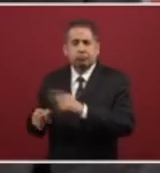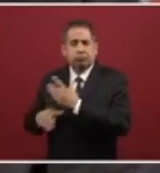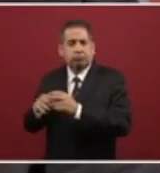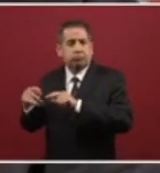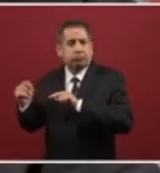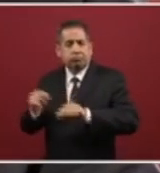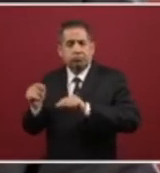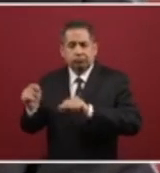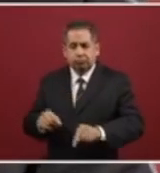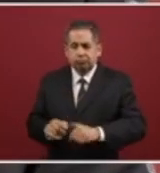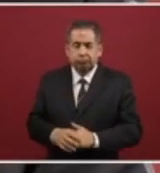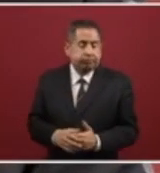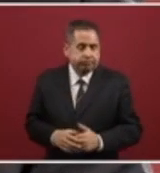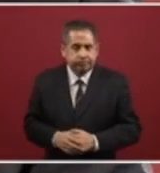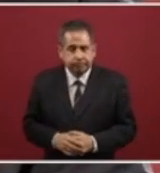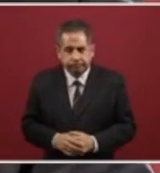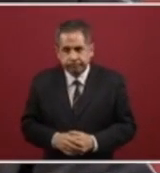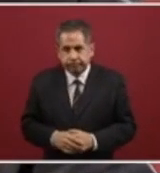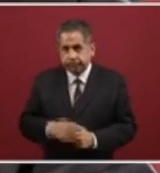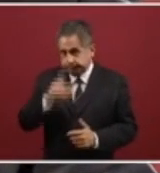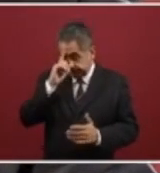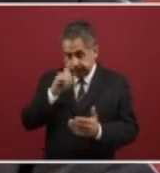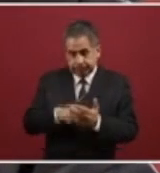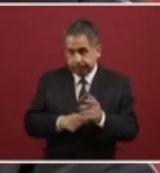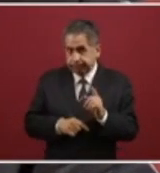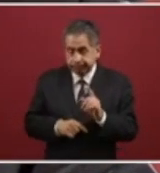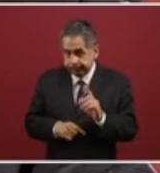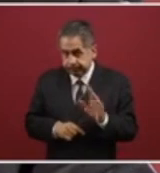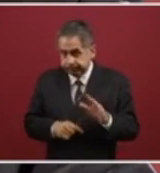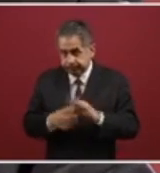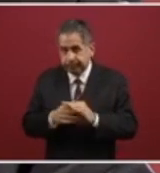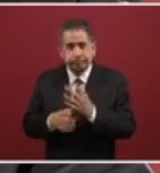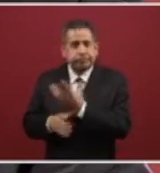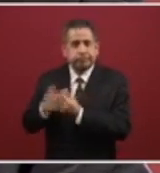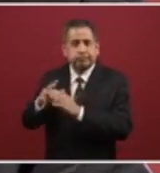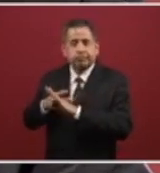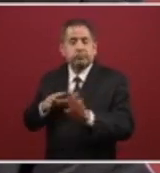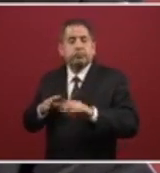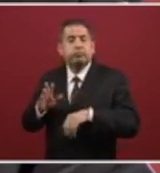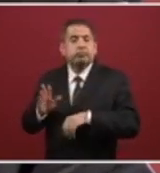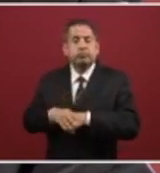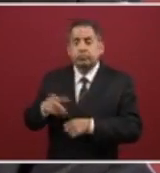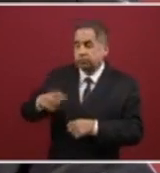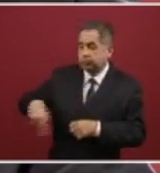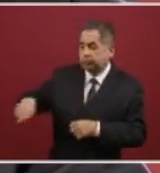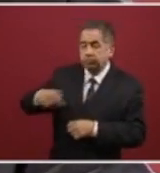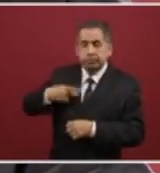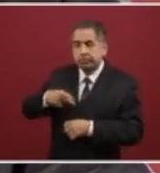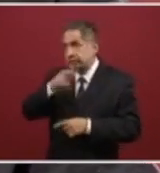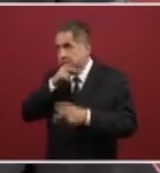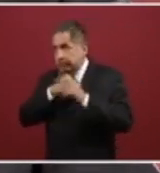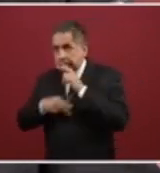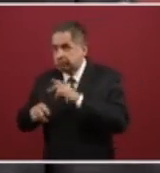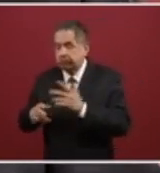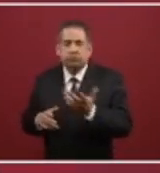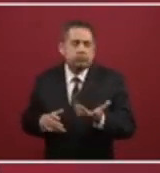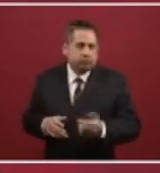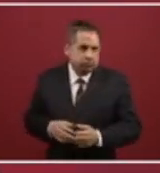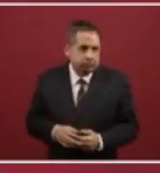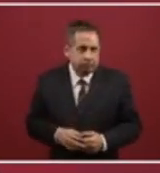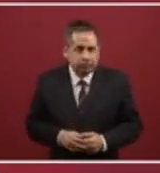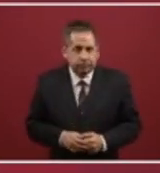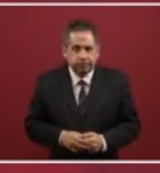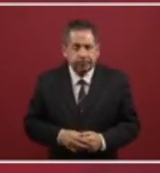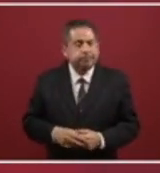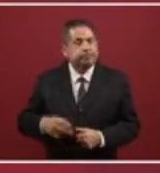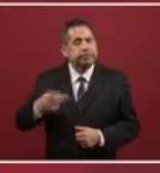flujo? Pues mira, yo creo que la motivación principal del flujo está en la desesperación y te voy a explicar por qué.